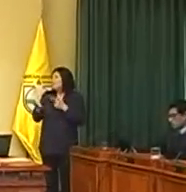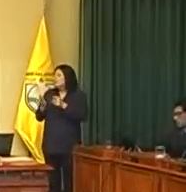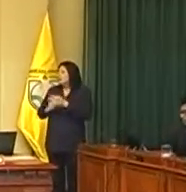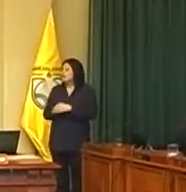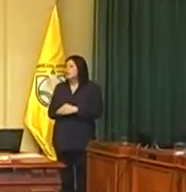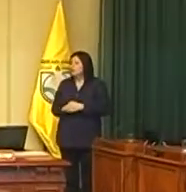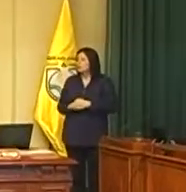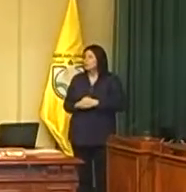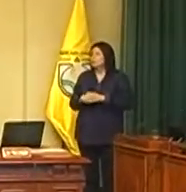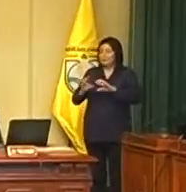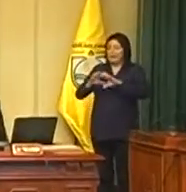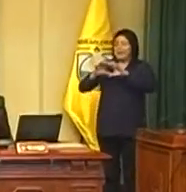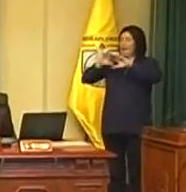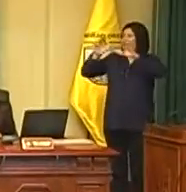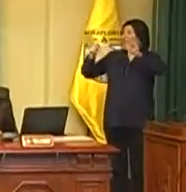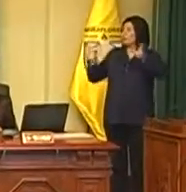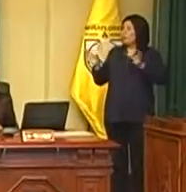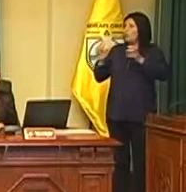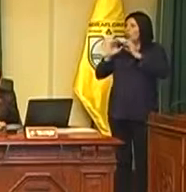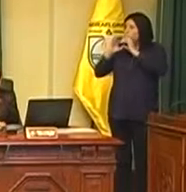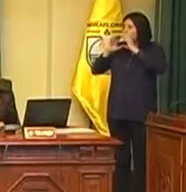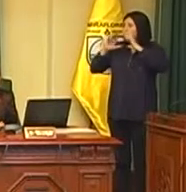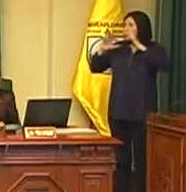arco inflable valorizado en